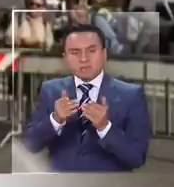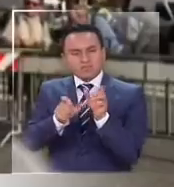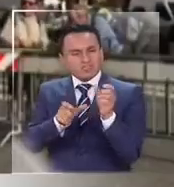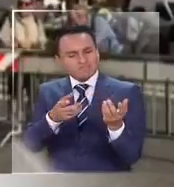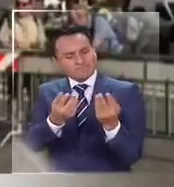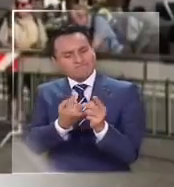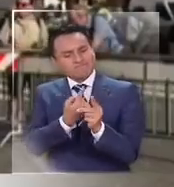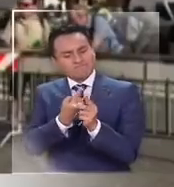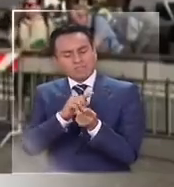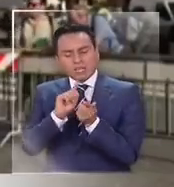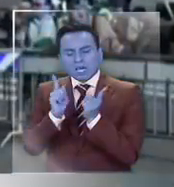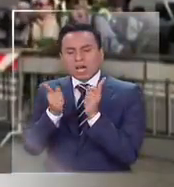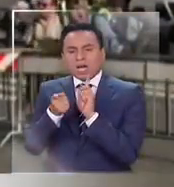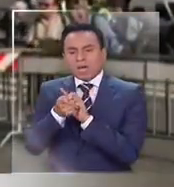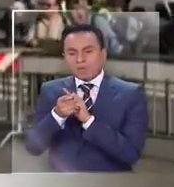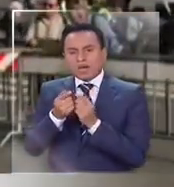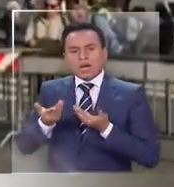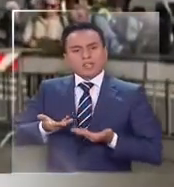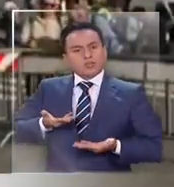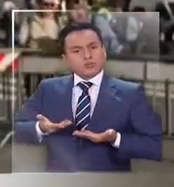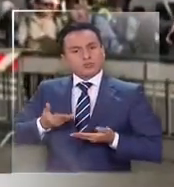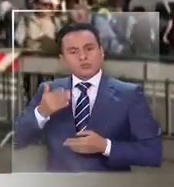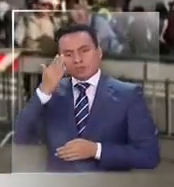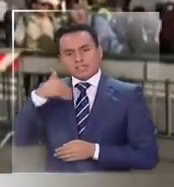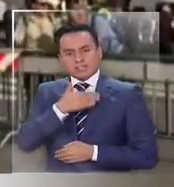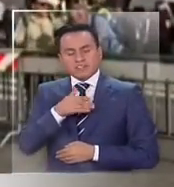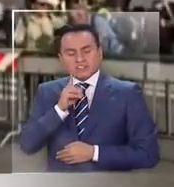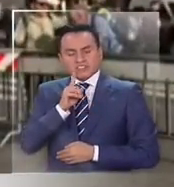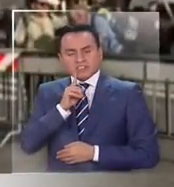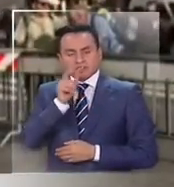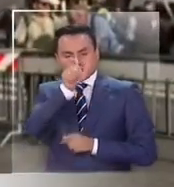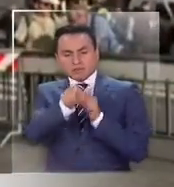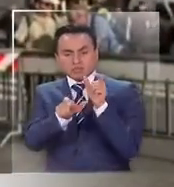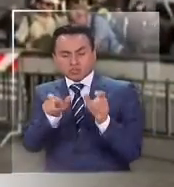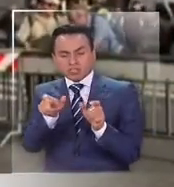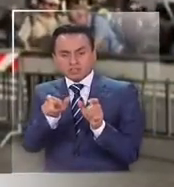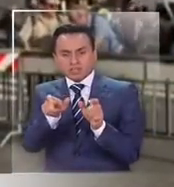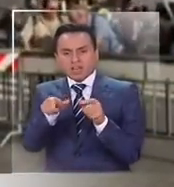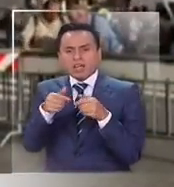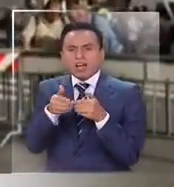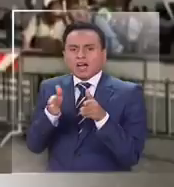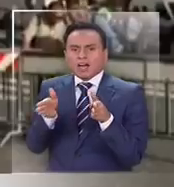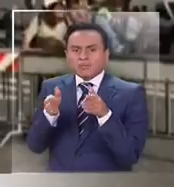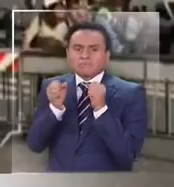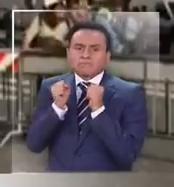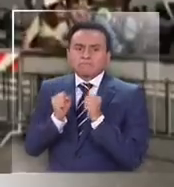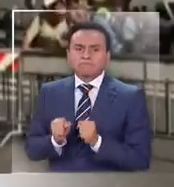víctimas, cambia de raíz la actitud que la Iglesia tiene para con estas personas y abre el